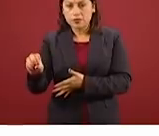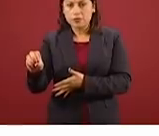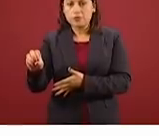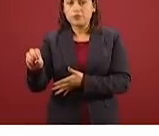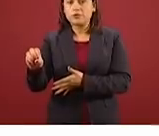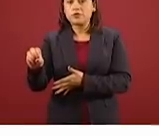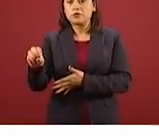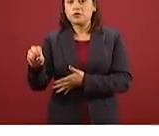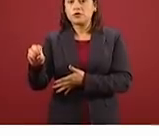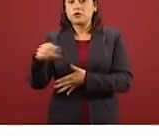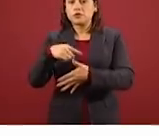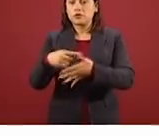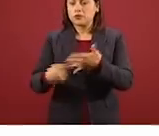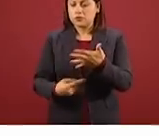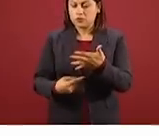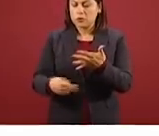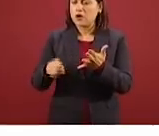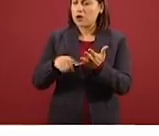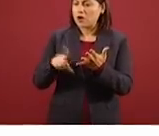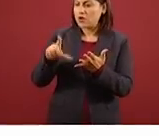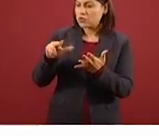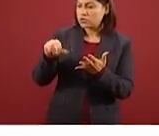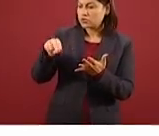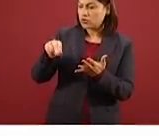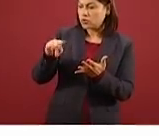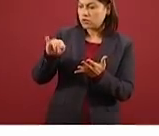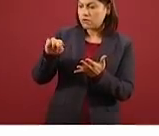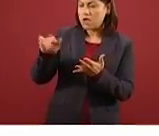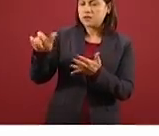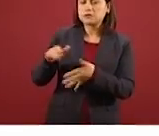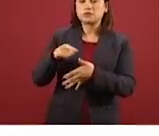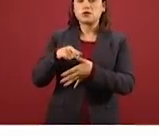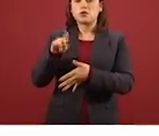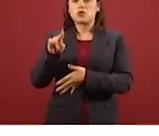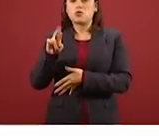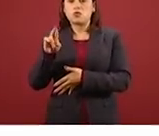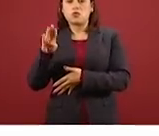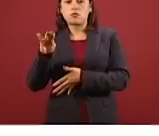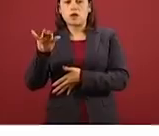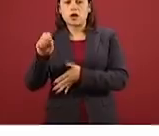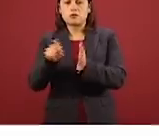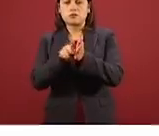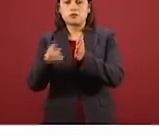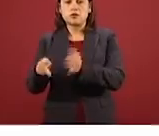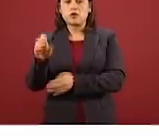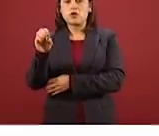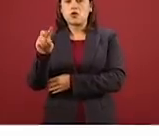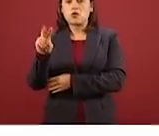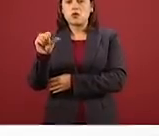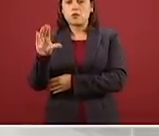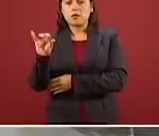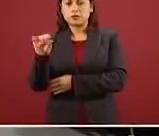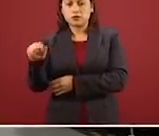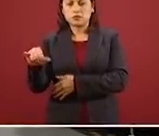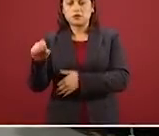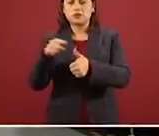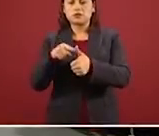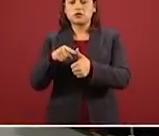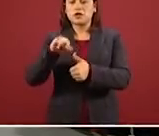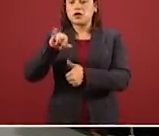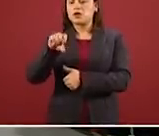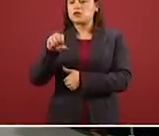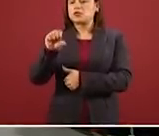Luis de Notimex, Urbano Barrera de Ovaciones y José del Carmen Hernández